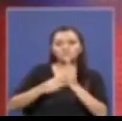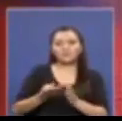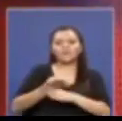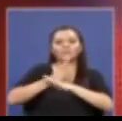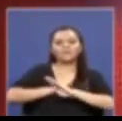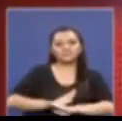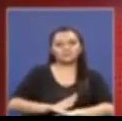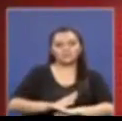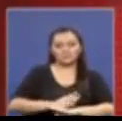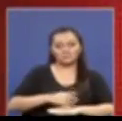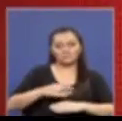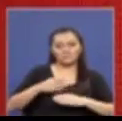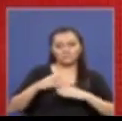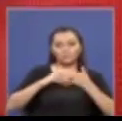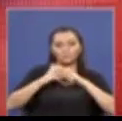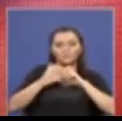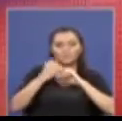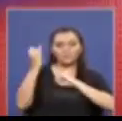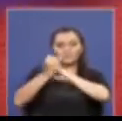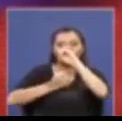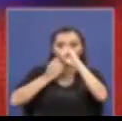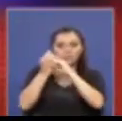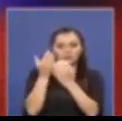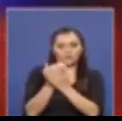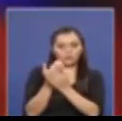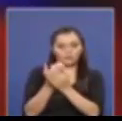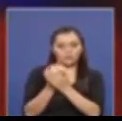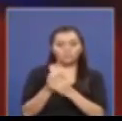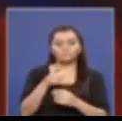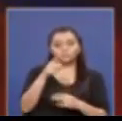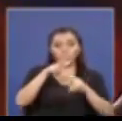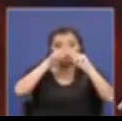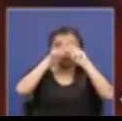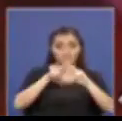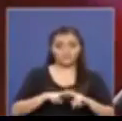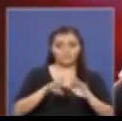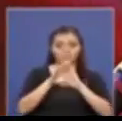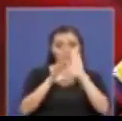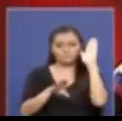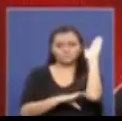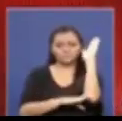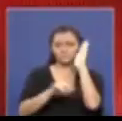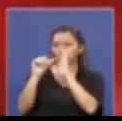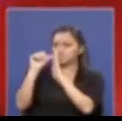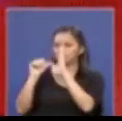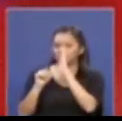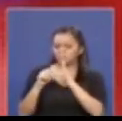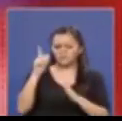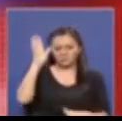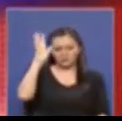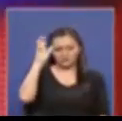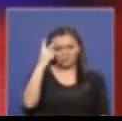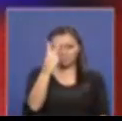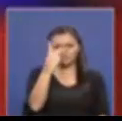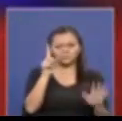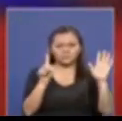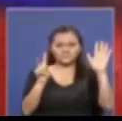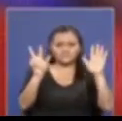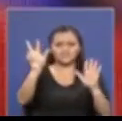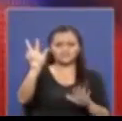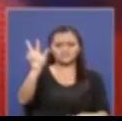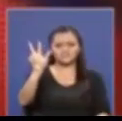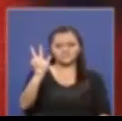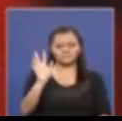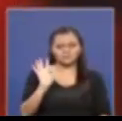los choques externos. Y yo quiero agregar algo, ¿no? Revisen la Constitución, búscame el artículo 263, me parece, de